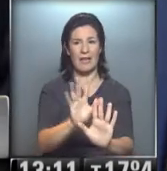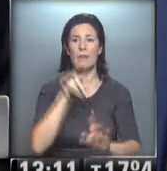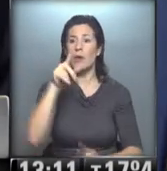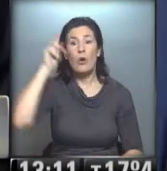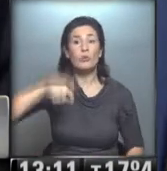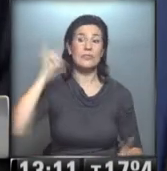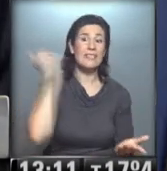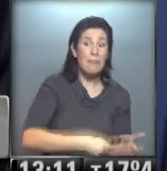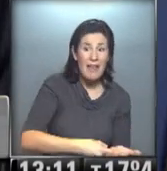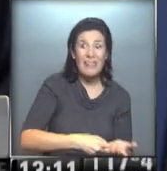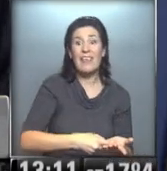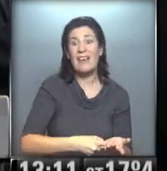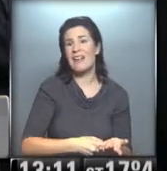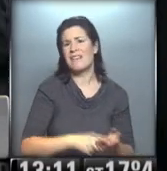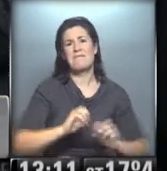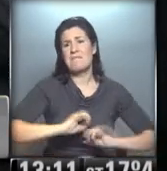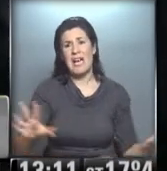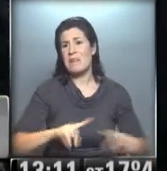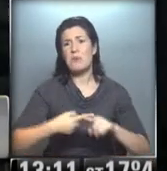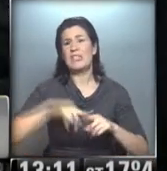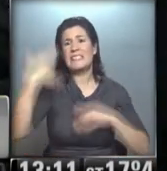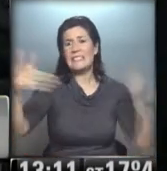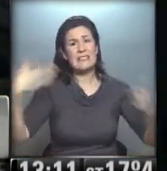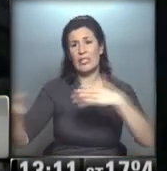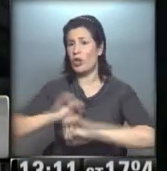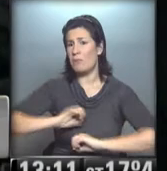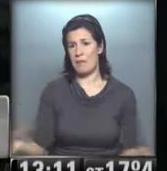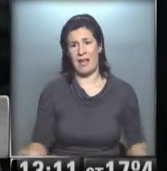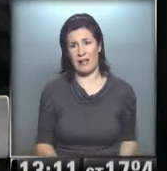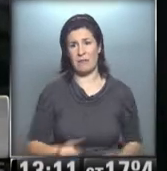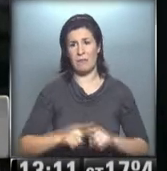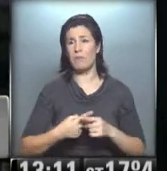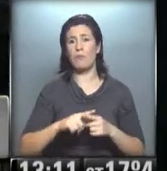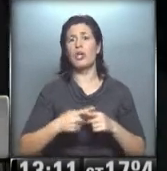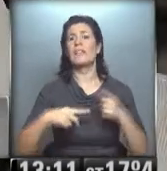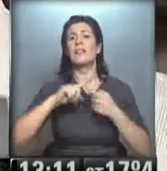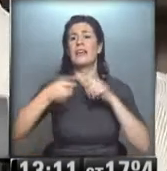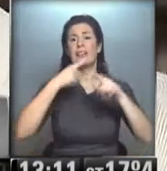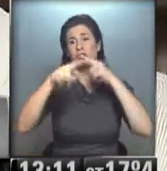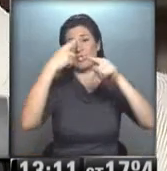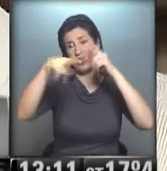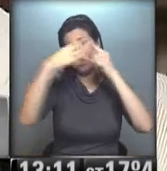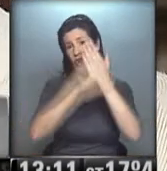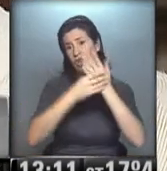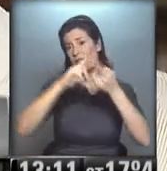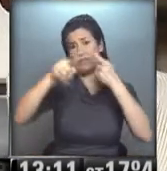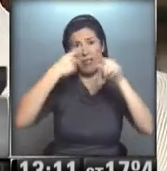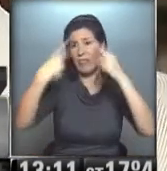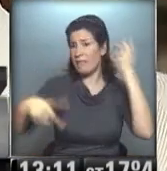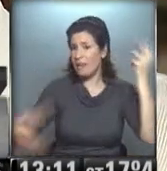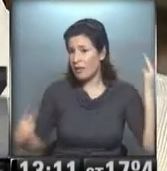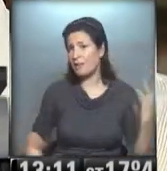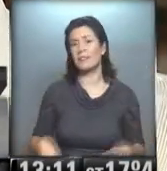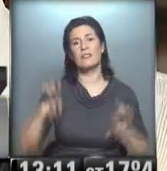interfiere con su política exterior todo lo que son las relaciones exteriores de política exterior son